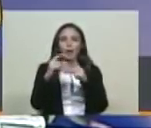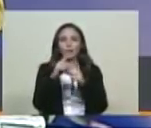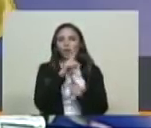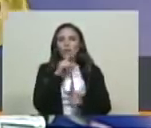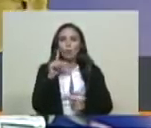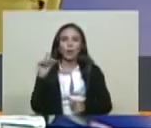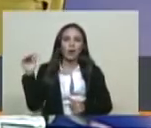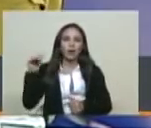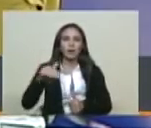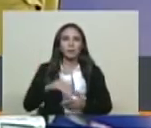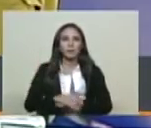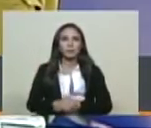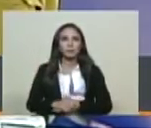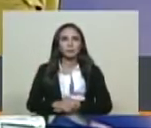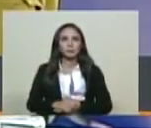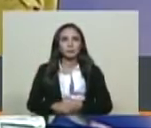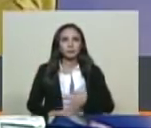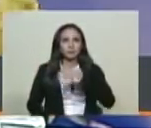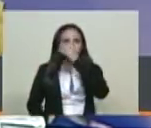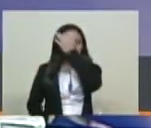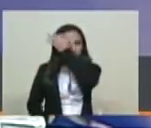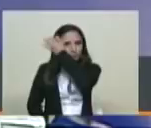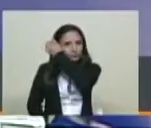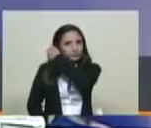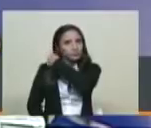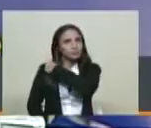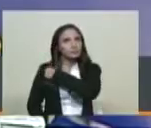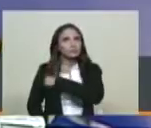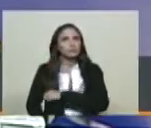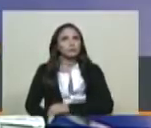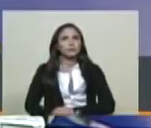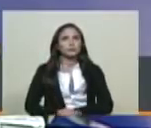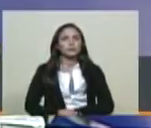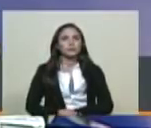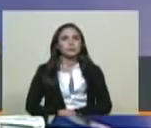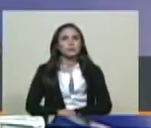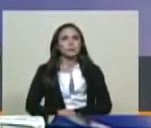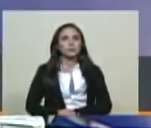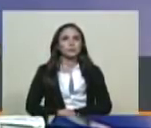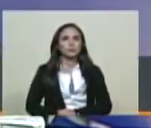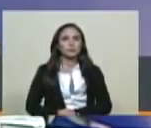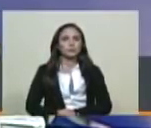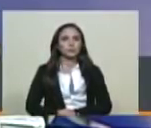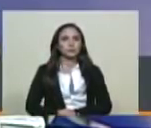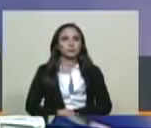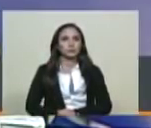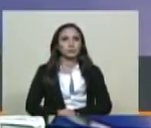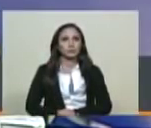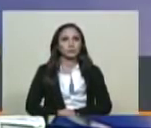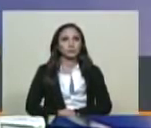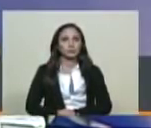Creo que en Paraguay también hay otro departamento llamado Aragua, ¿no? Pero Aregua.